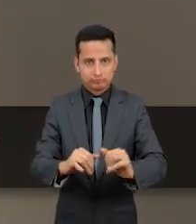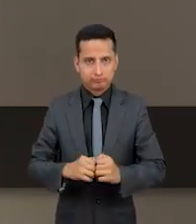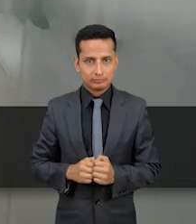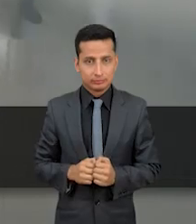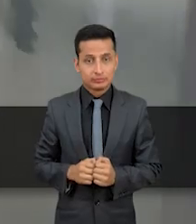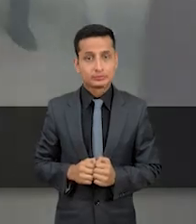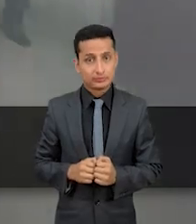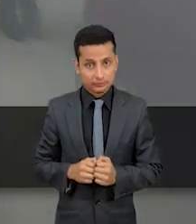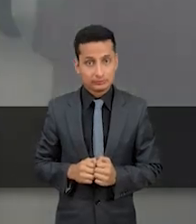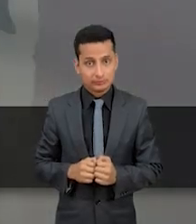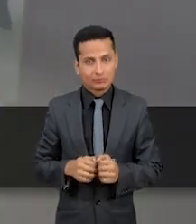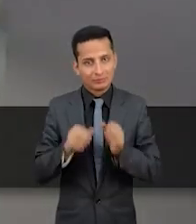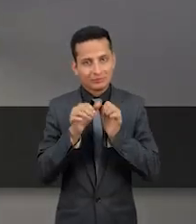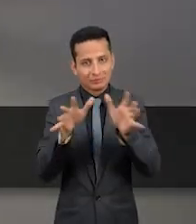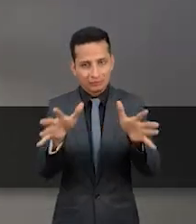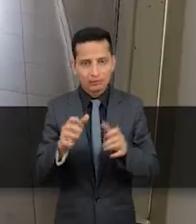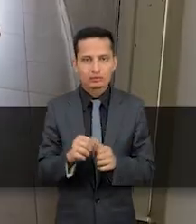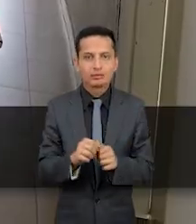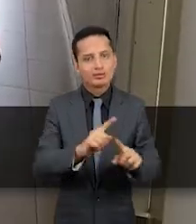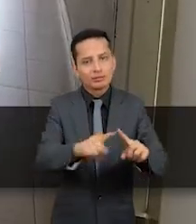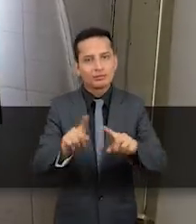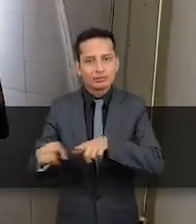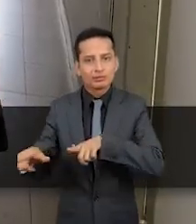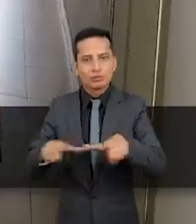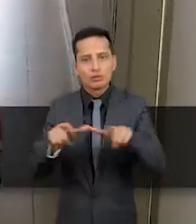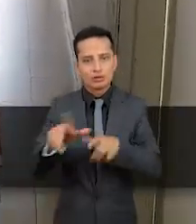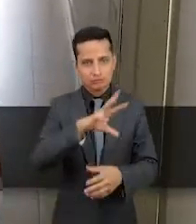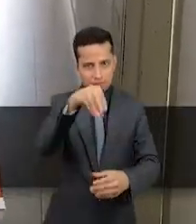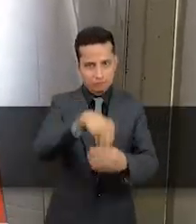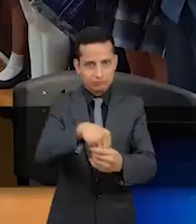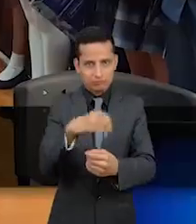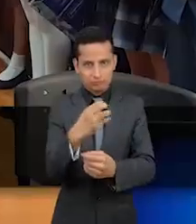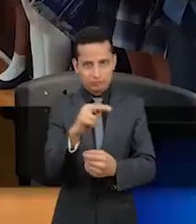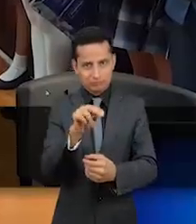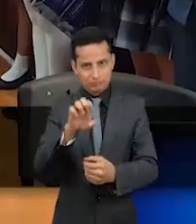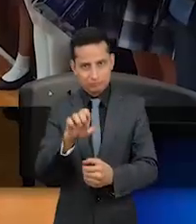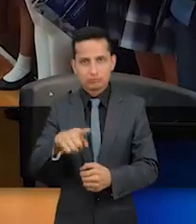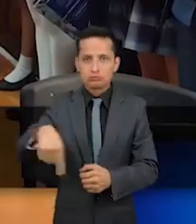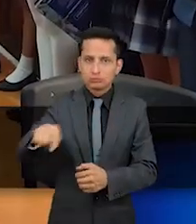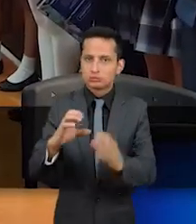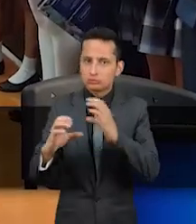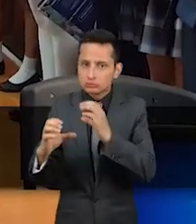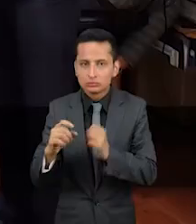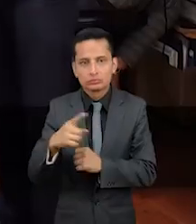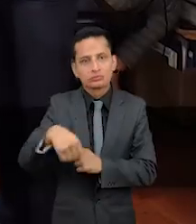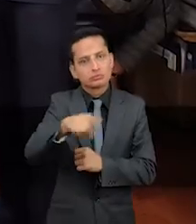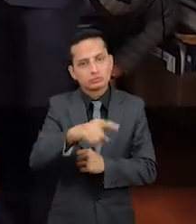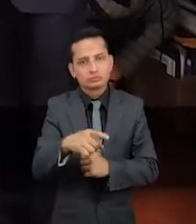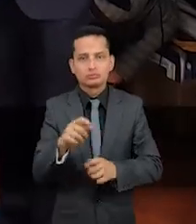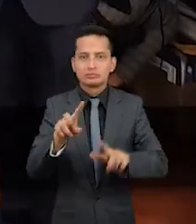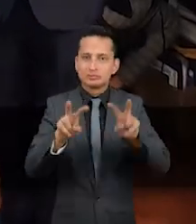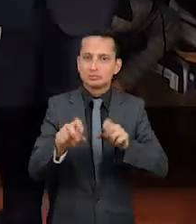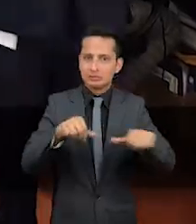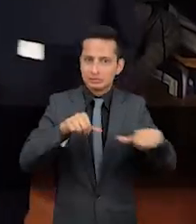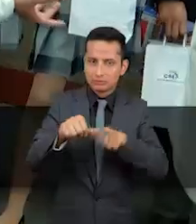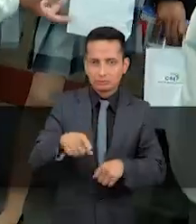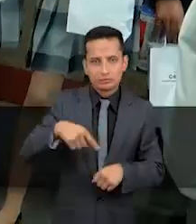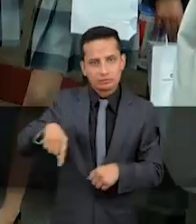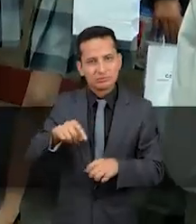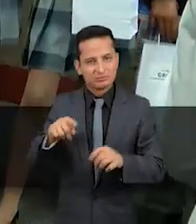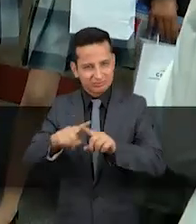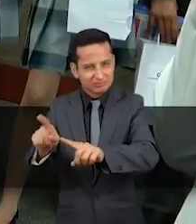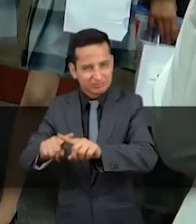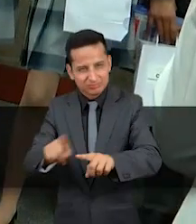dando. El evento finalizó con una visita guiada a los estudiantes por las instalaciones del CNE, donde conocieron las